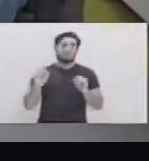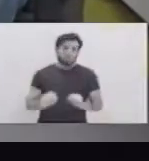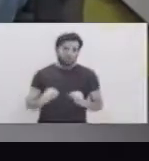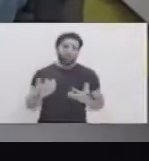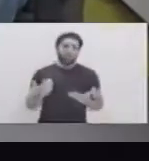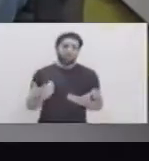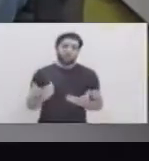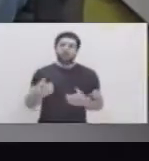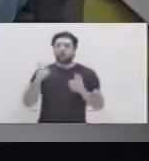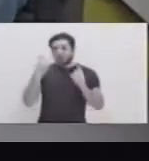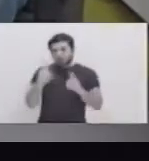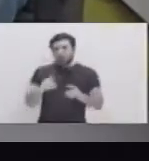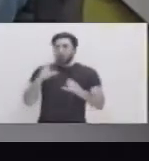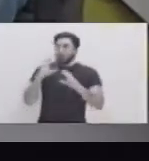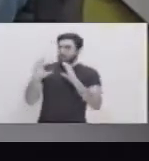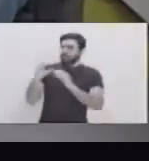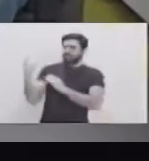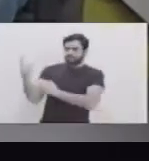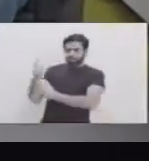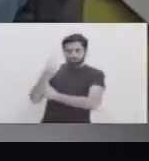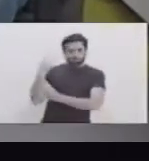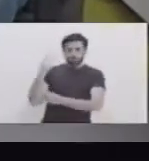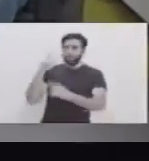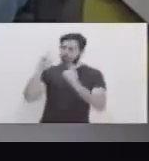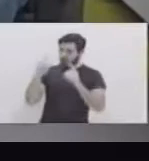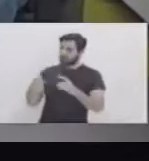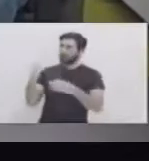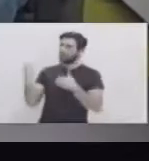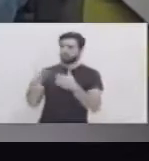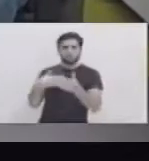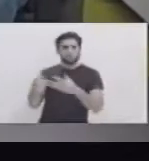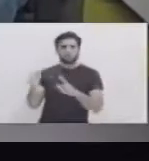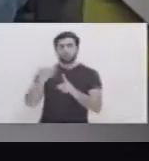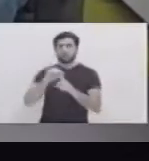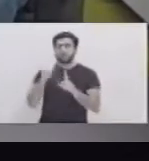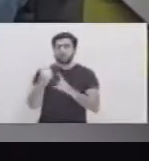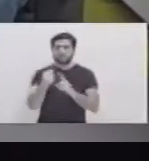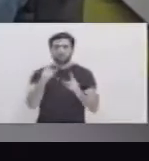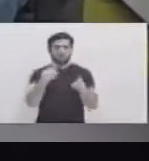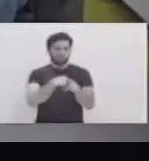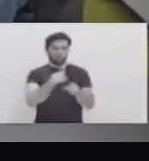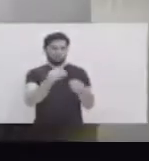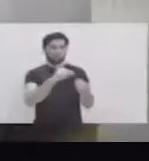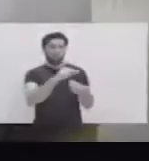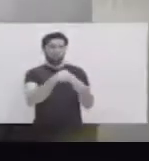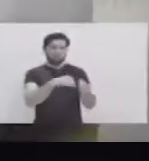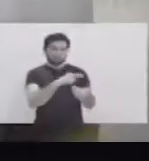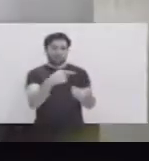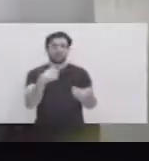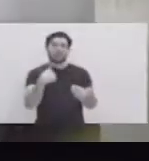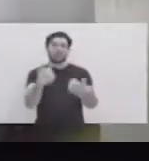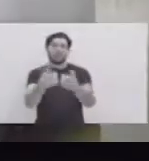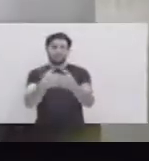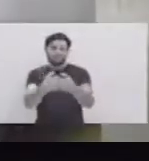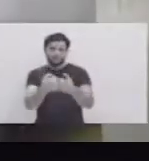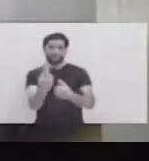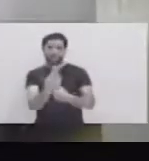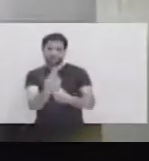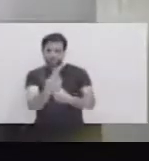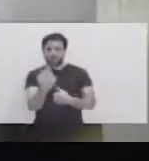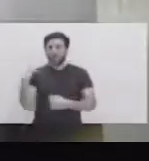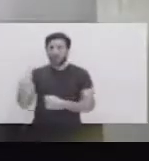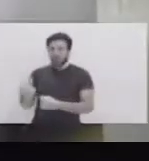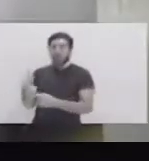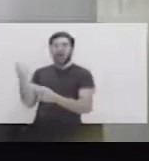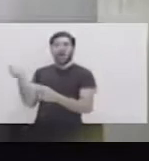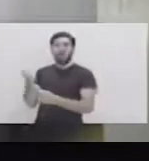comunicación en una amistad? La comunicación debe ser vital, ¿verdad? Así como en cualquier situación en la familia, con nuestra pareja, por ejemplo,